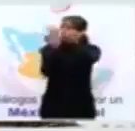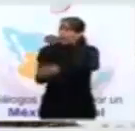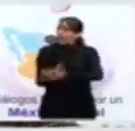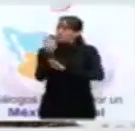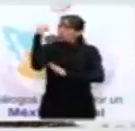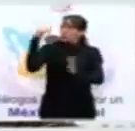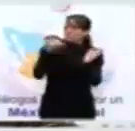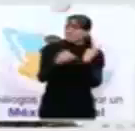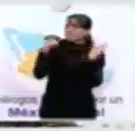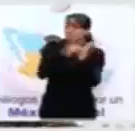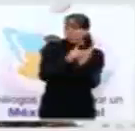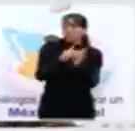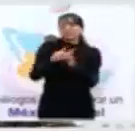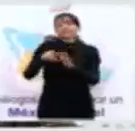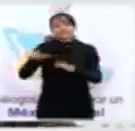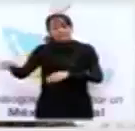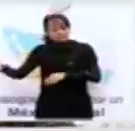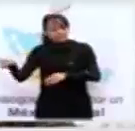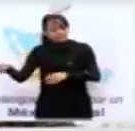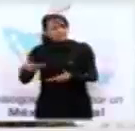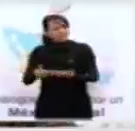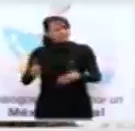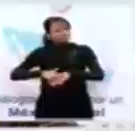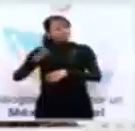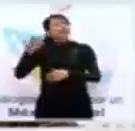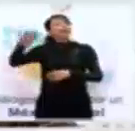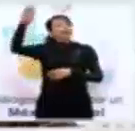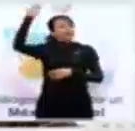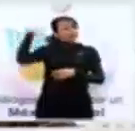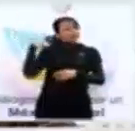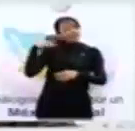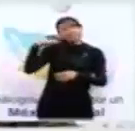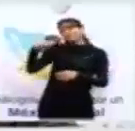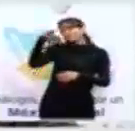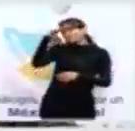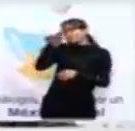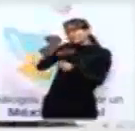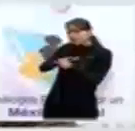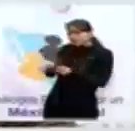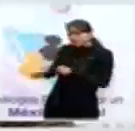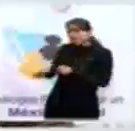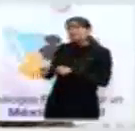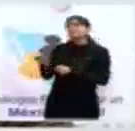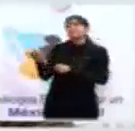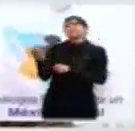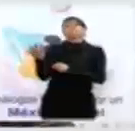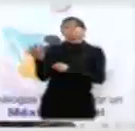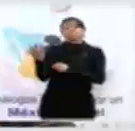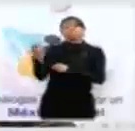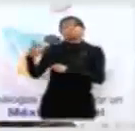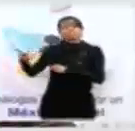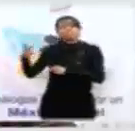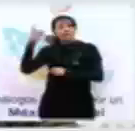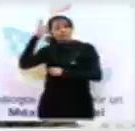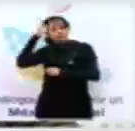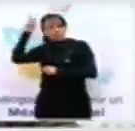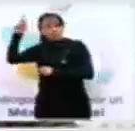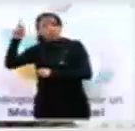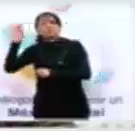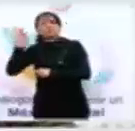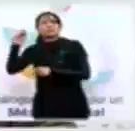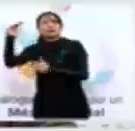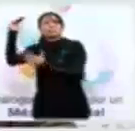tierra. Es decir, aquella idea o aquella visión de que la población rural y que los propietarios de la tierra iban a